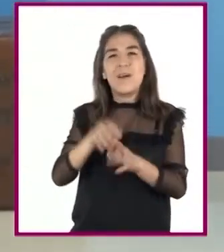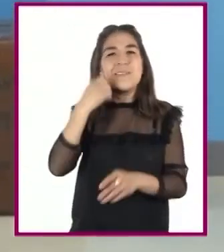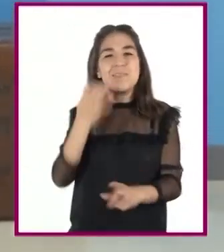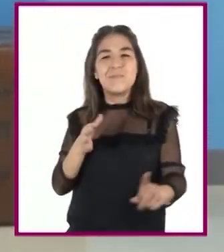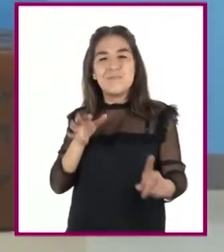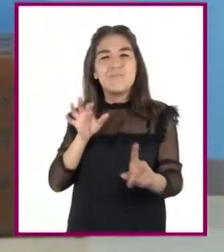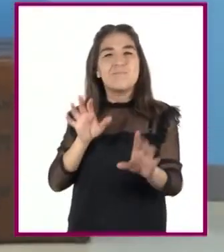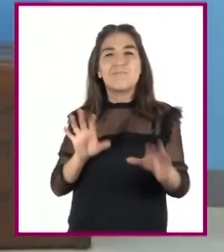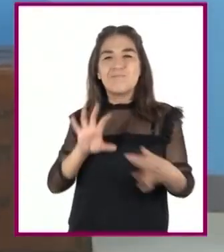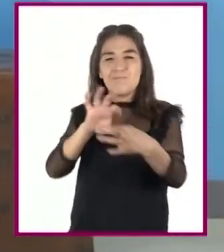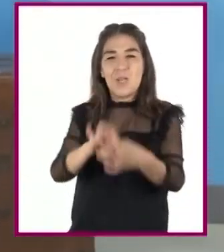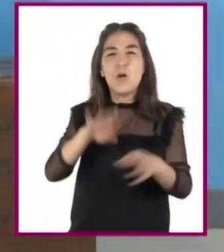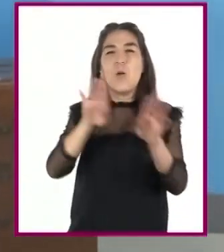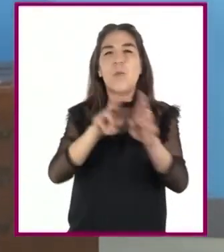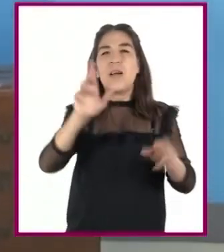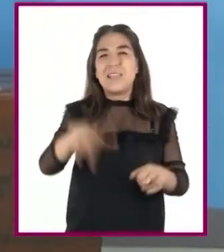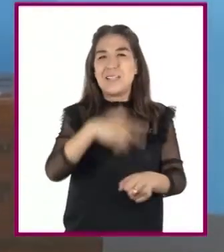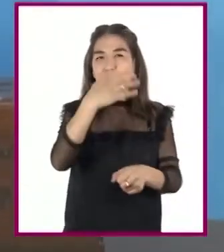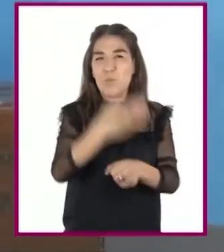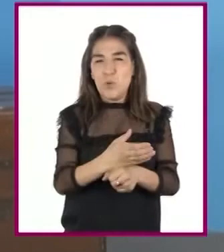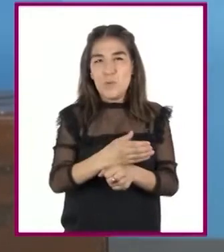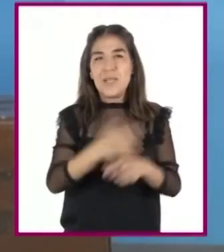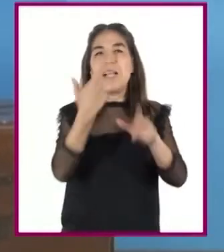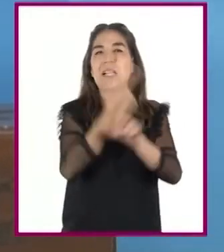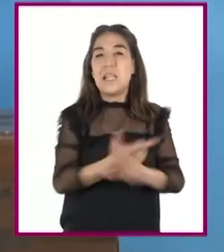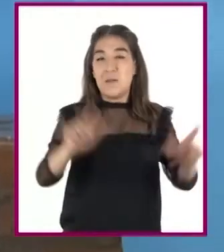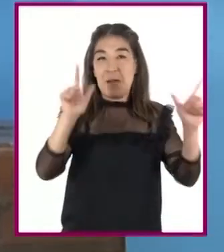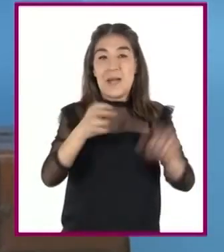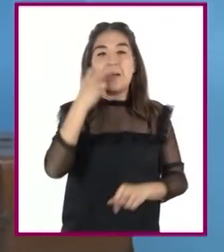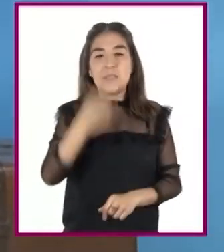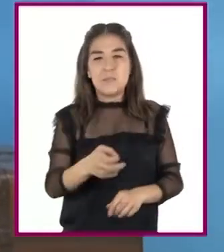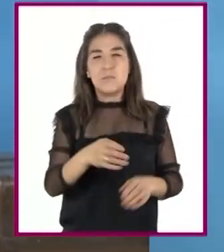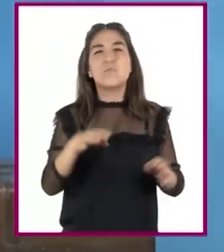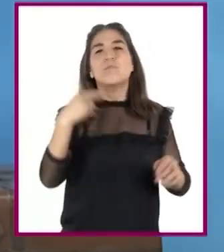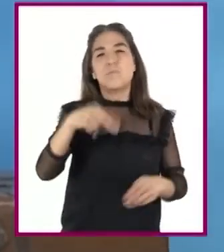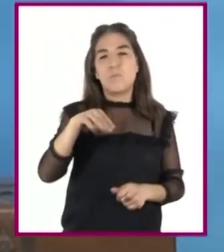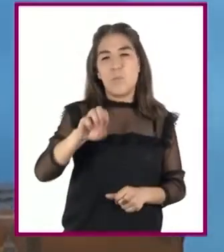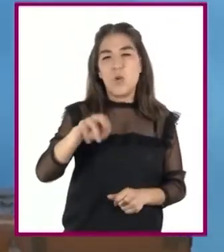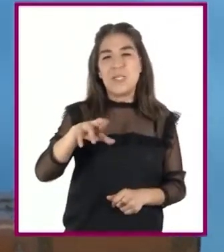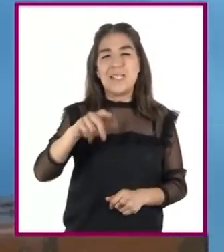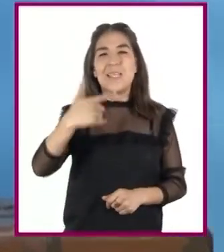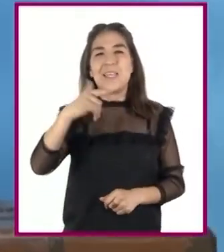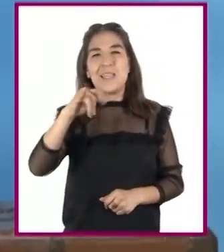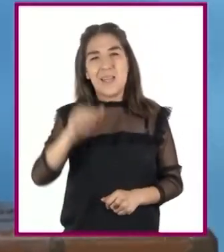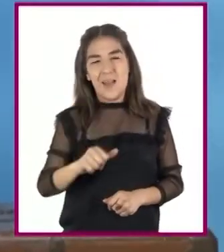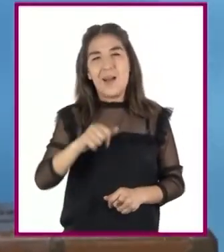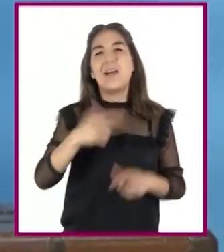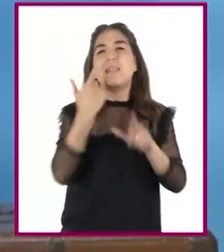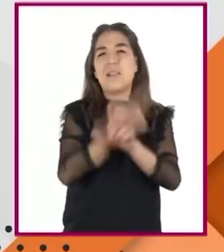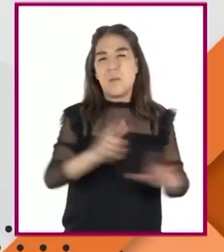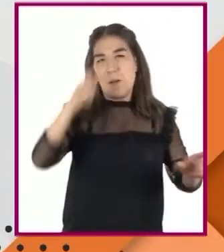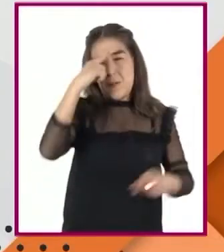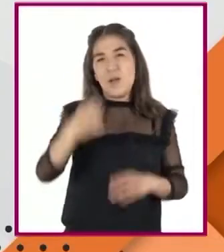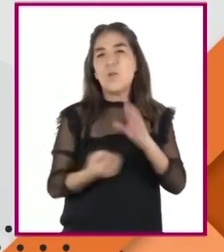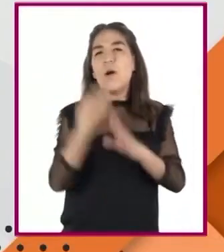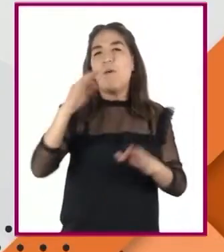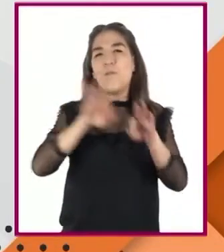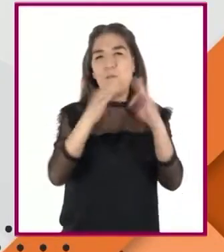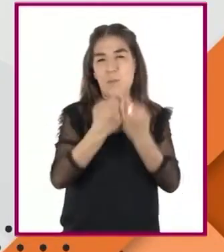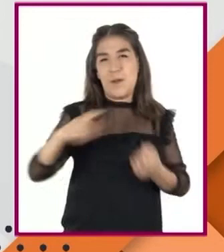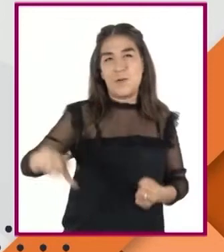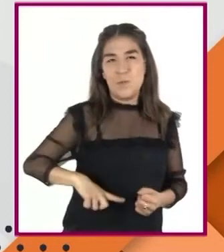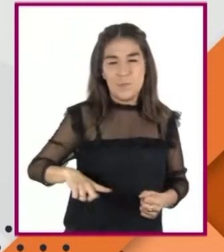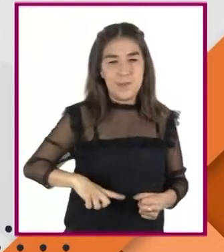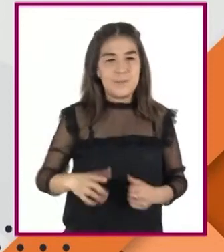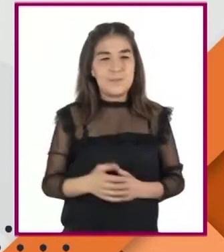una república liberal, finalmente se impulsó la monarquía liberal como forma de gobierno. Después